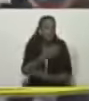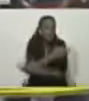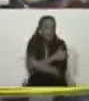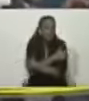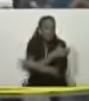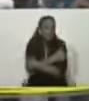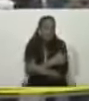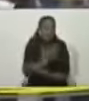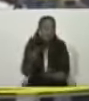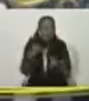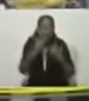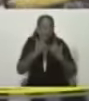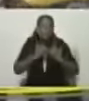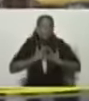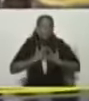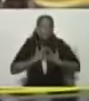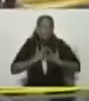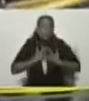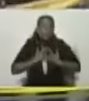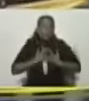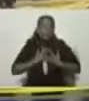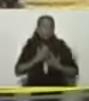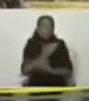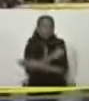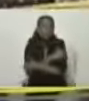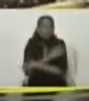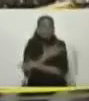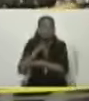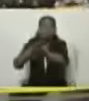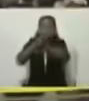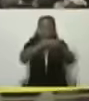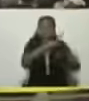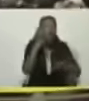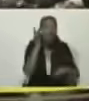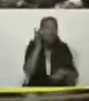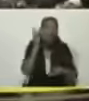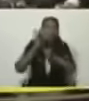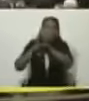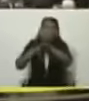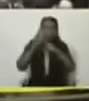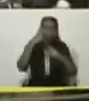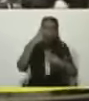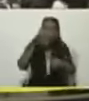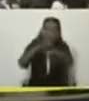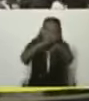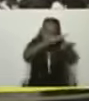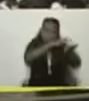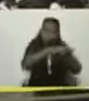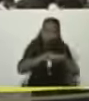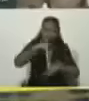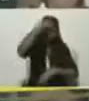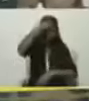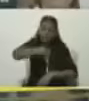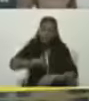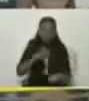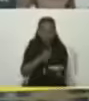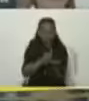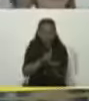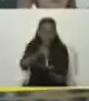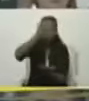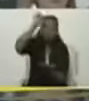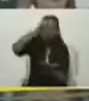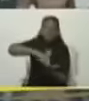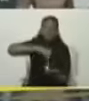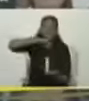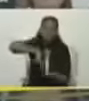con su amor, y les digo, mujer venezolana, estamos del lado correcto